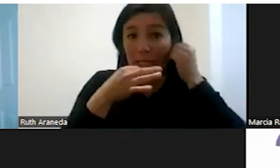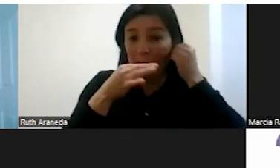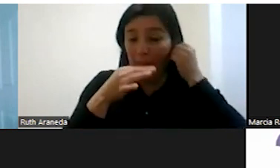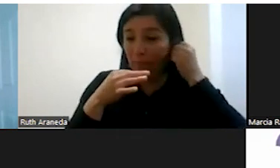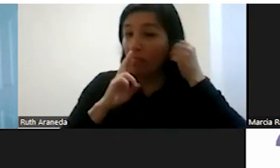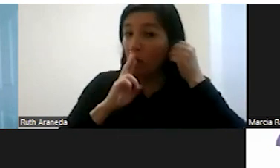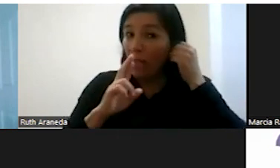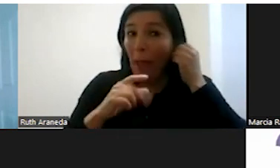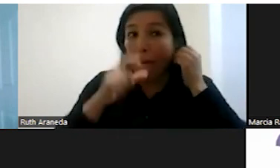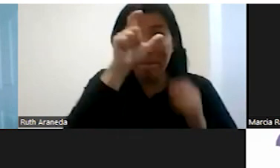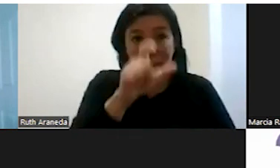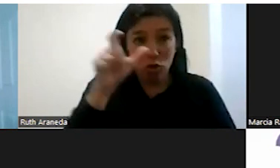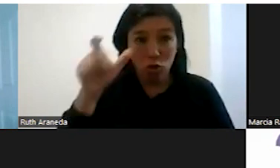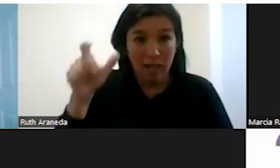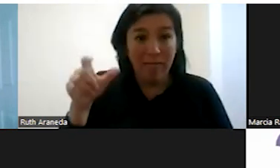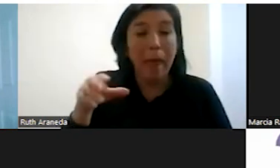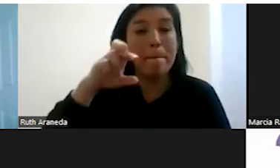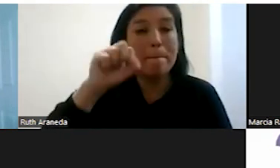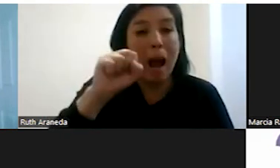las habitantes de Papudo,